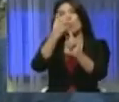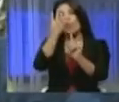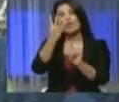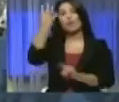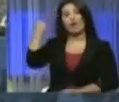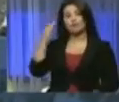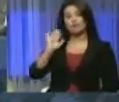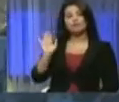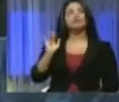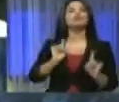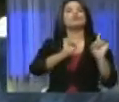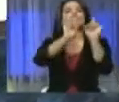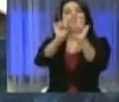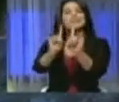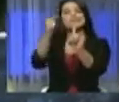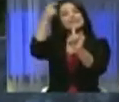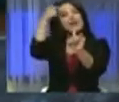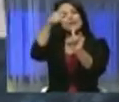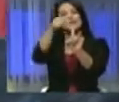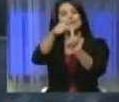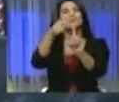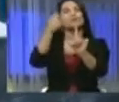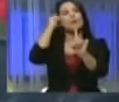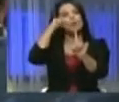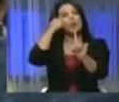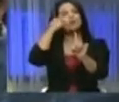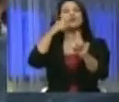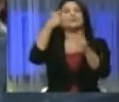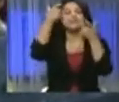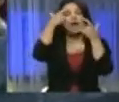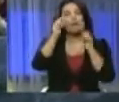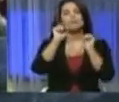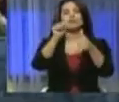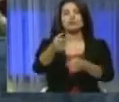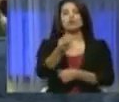Chávez, recuerdo, entre los tratamientos y la campaña electoral.